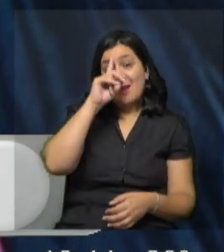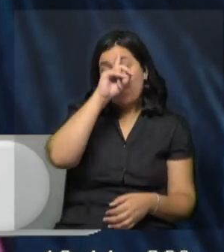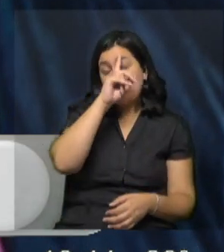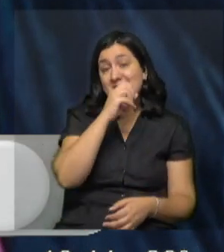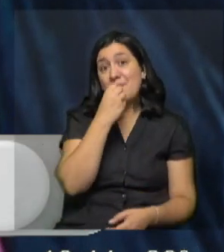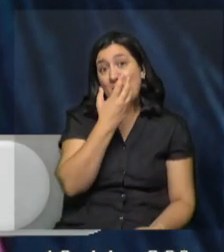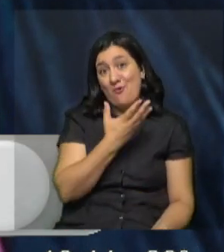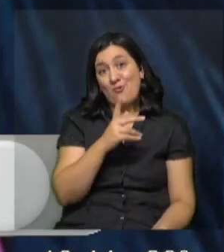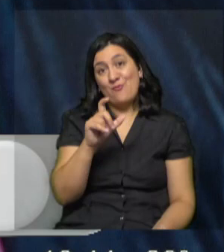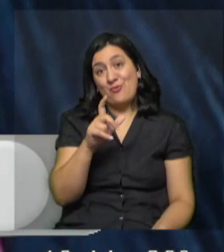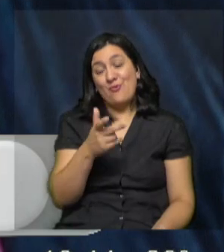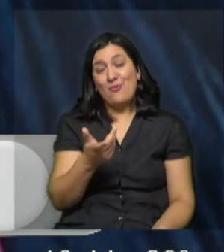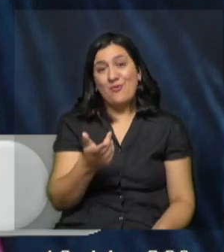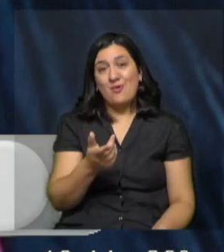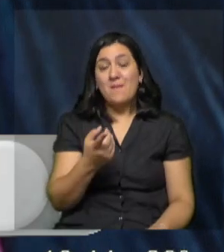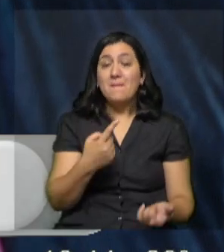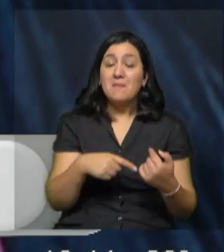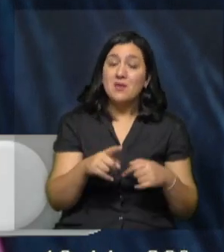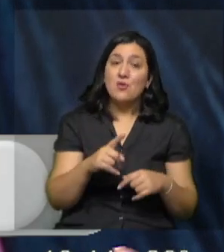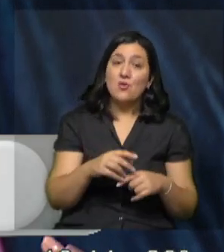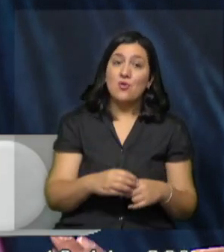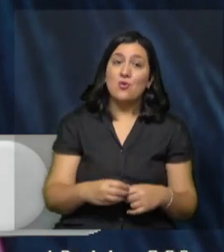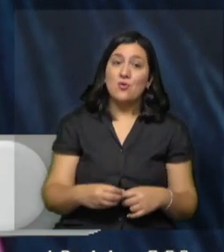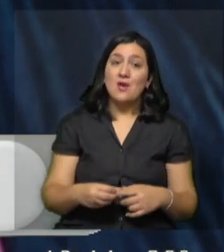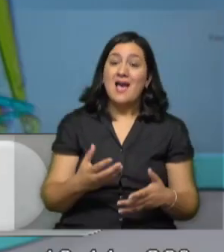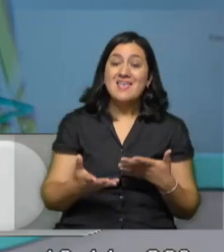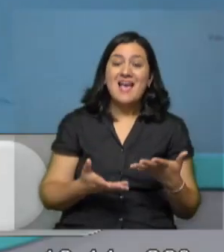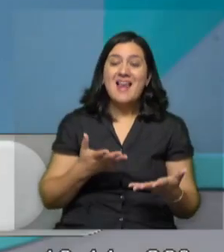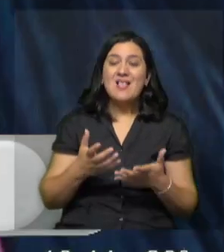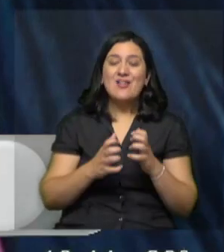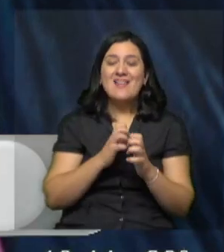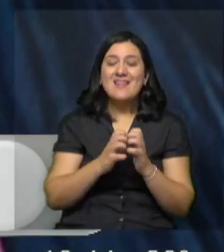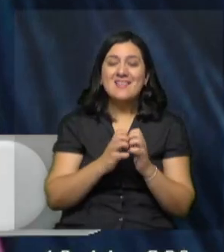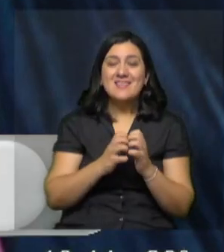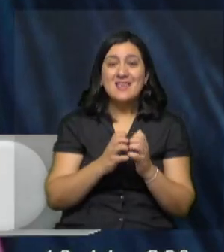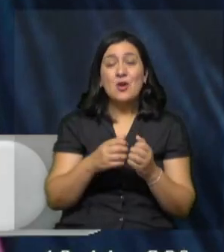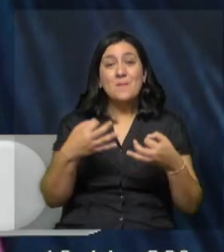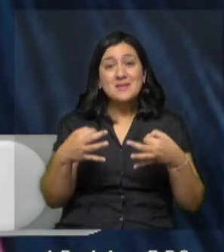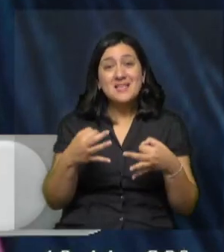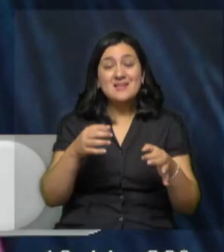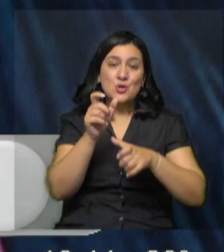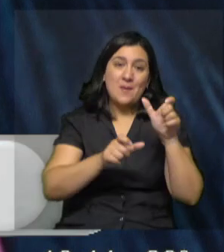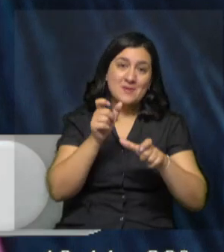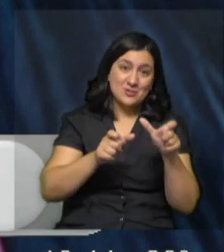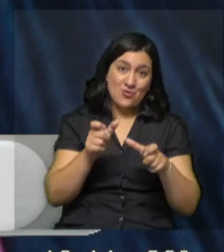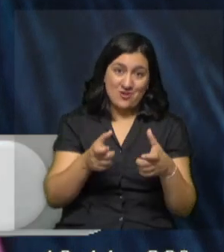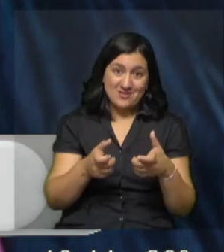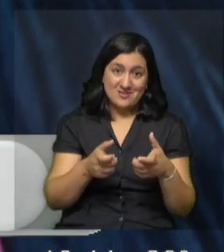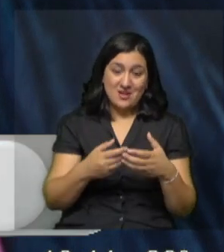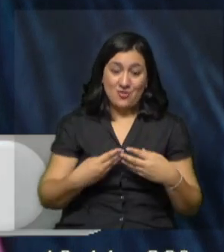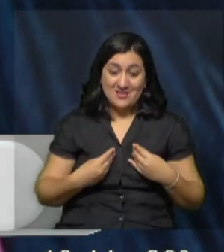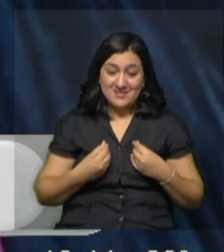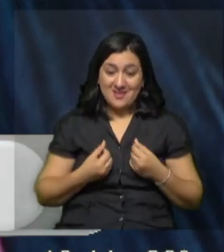mejores condiciones, ¿no? Pero ahí especial, hay algo. Lo especial es la gente que está ahí adentro y lo que se